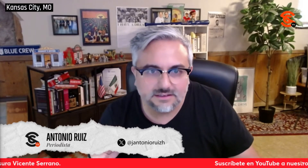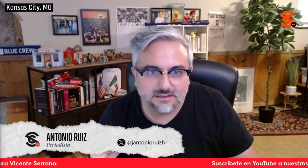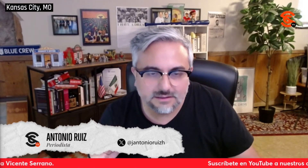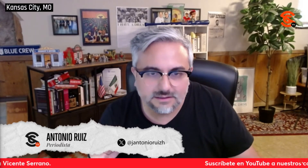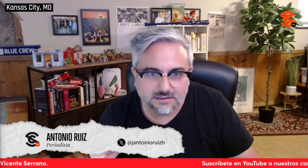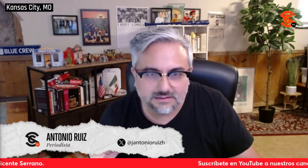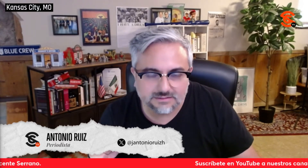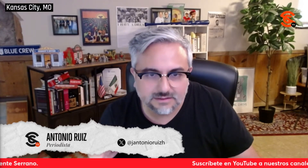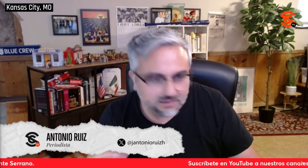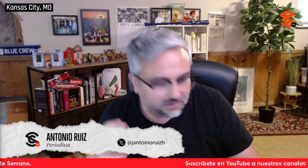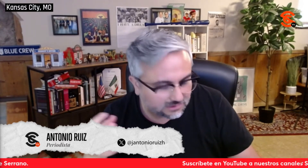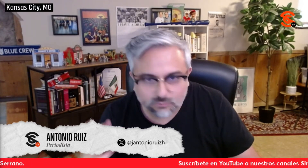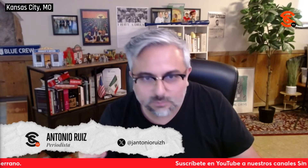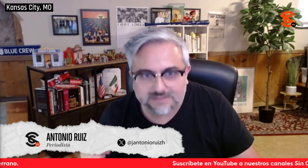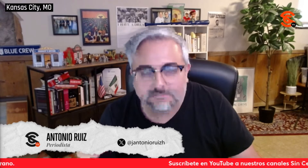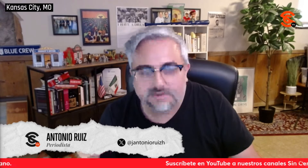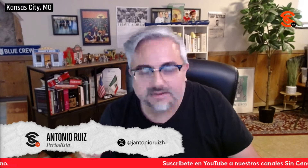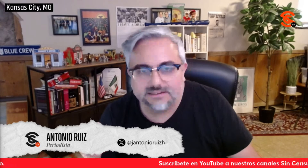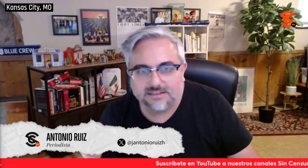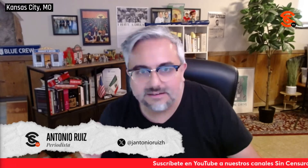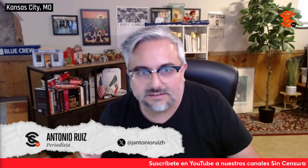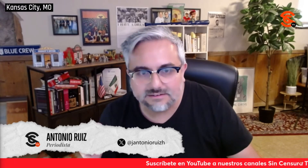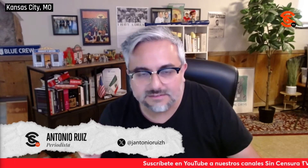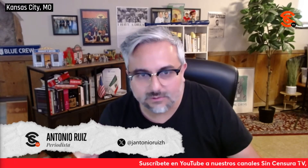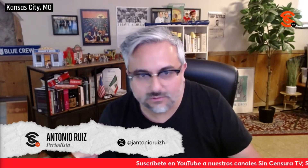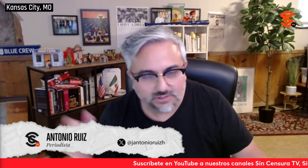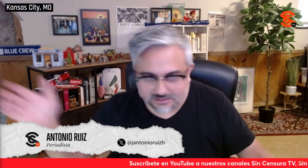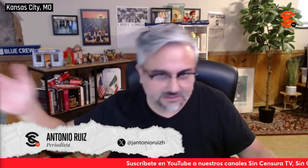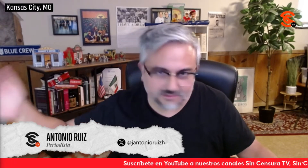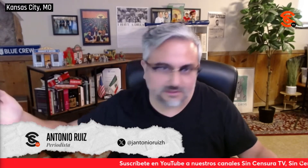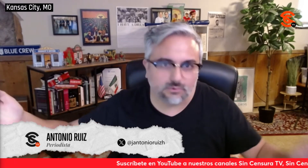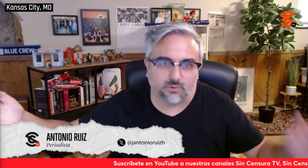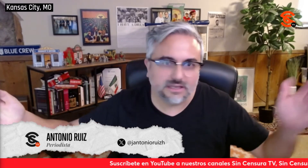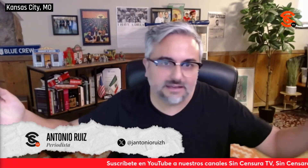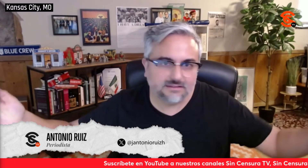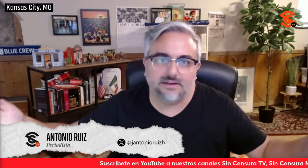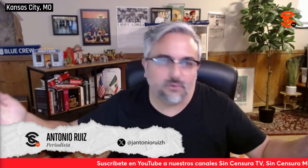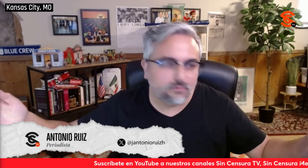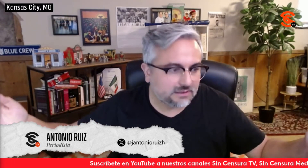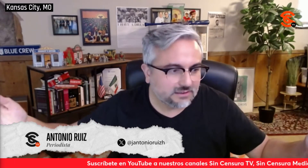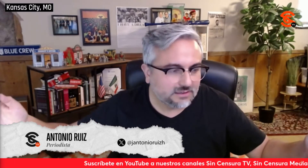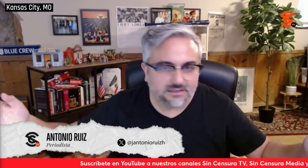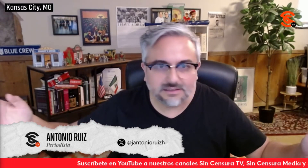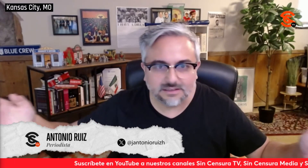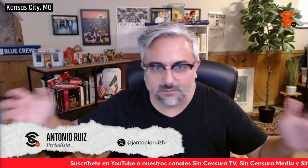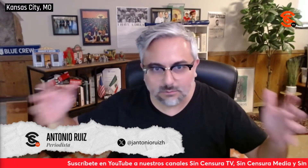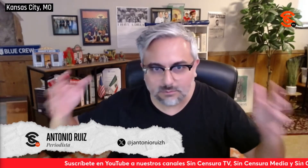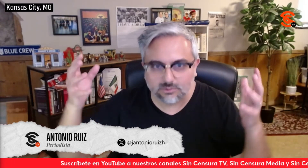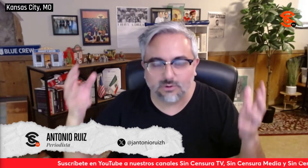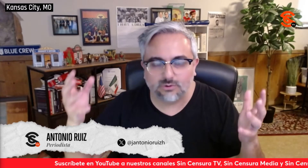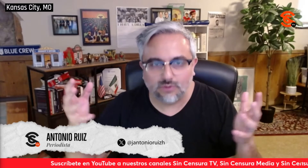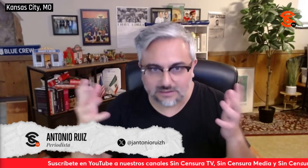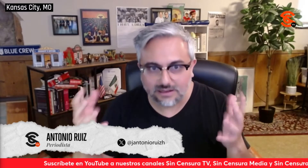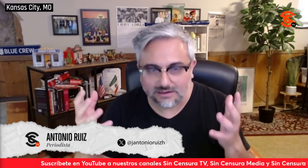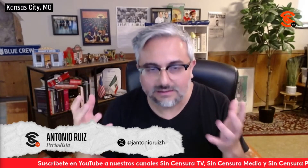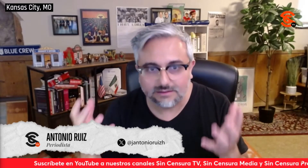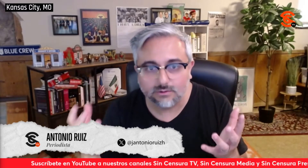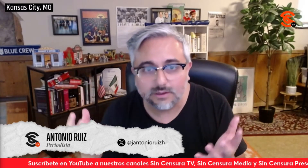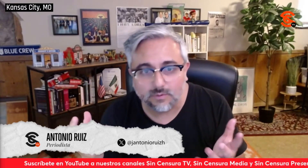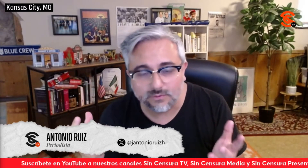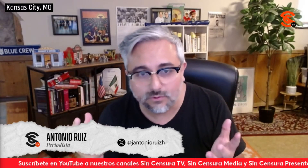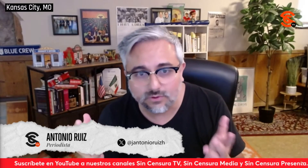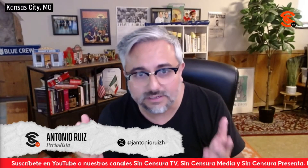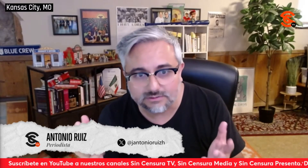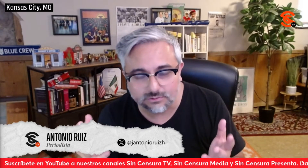de los principales líderes cristianos desde Judea hasta Roma, y que de un momento a otro, al tener